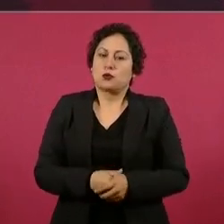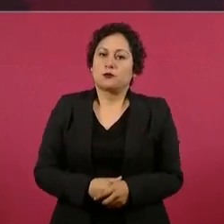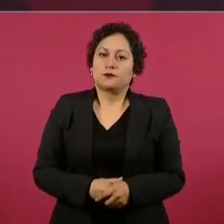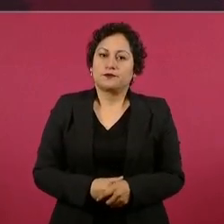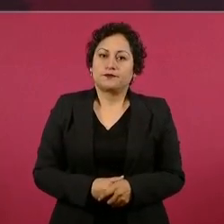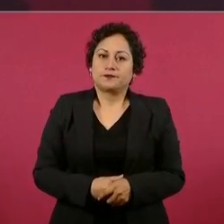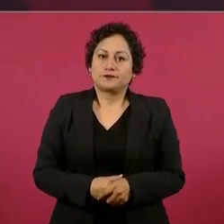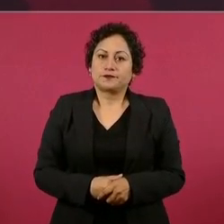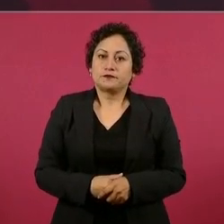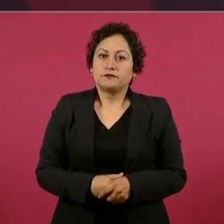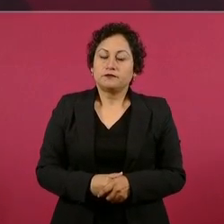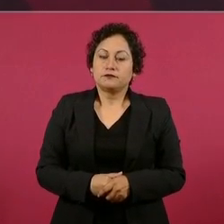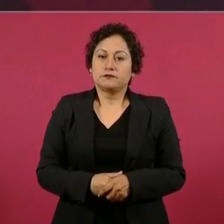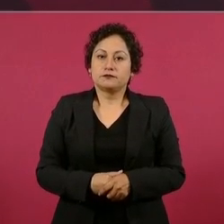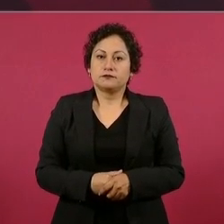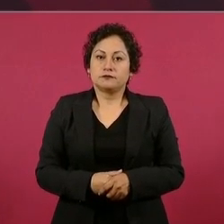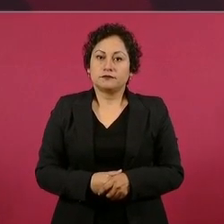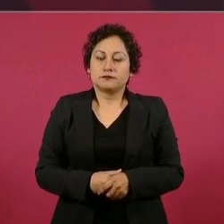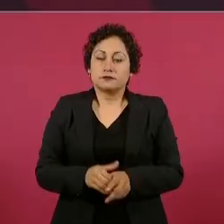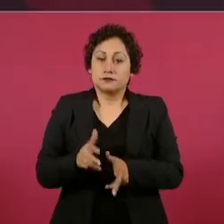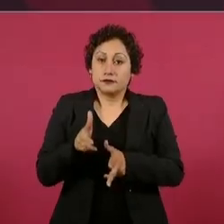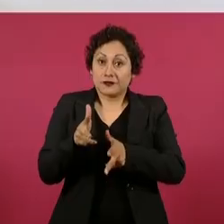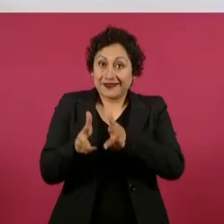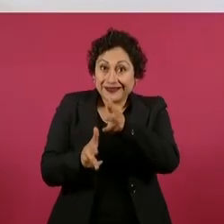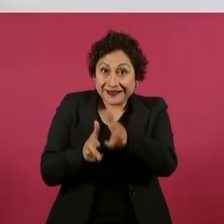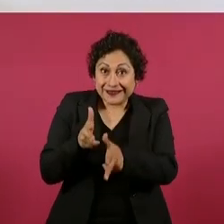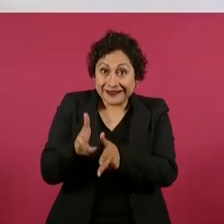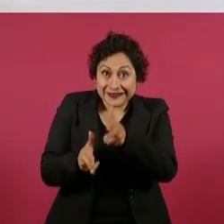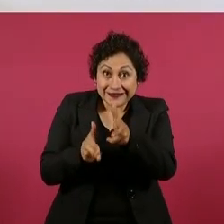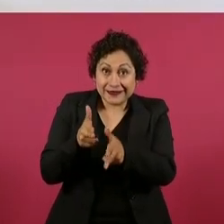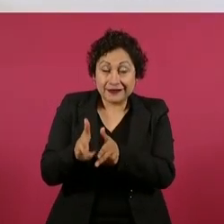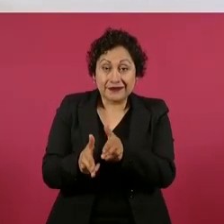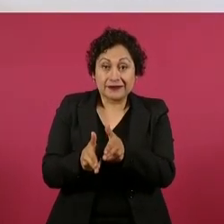trenes para